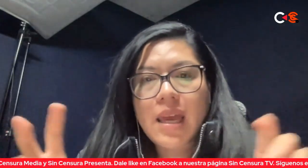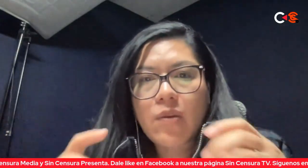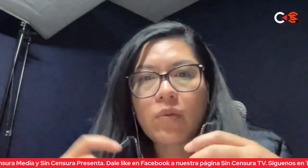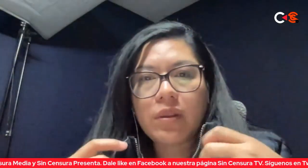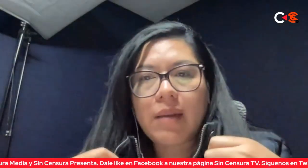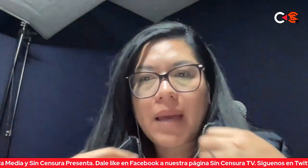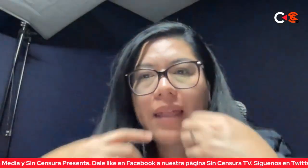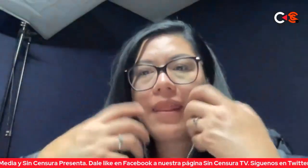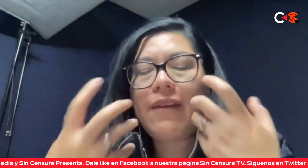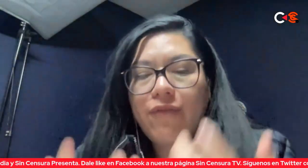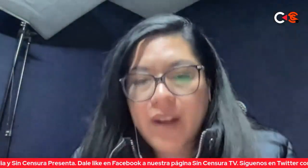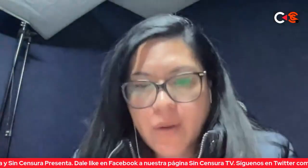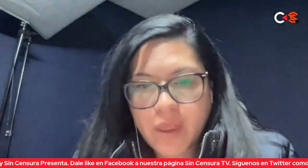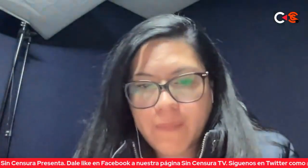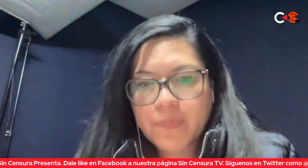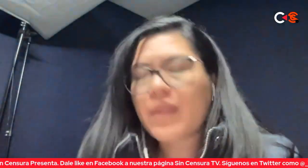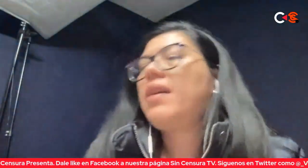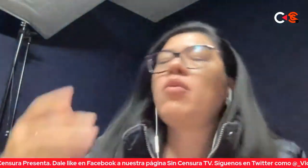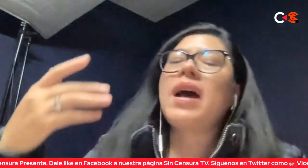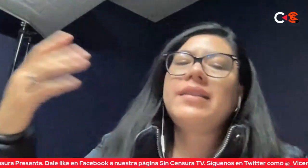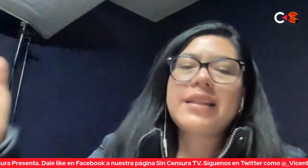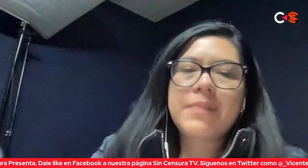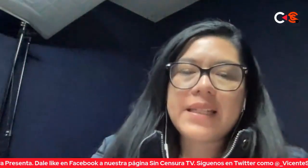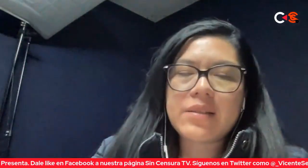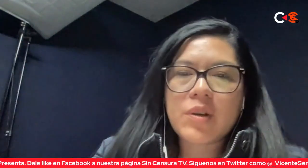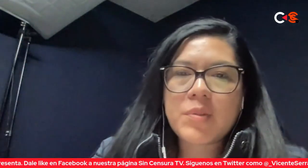el padrón o cuando se manipula